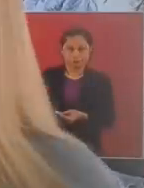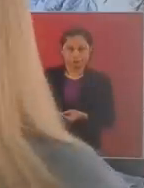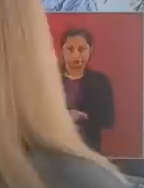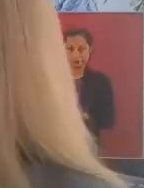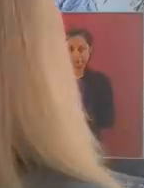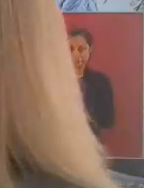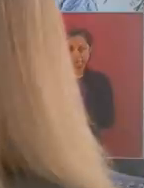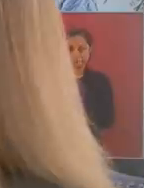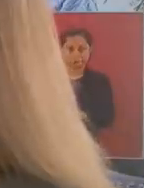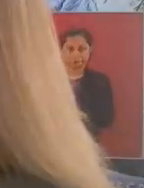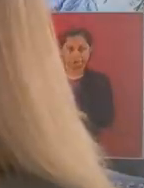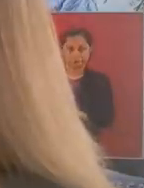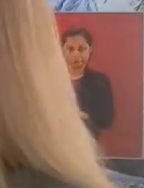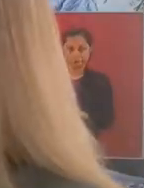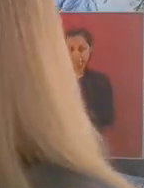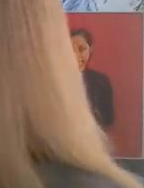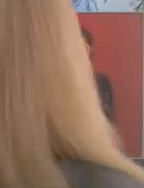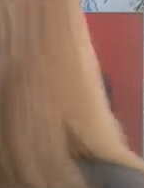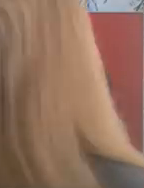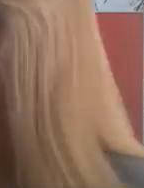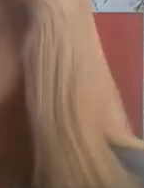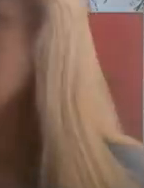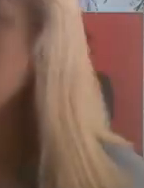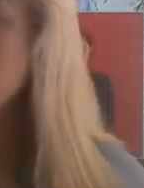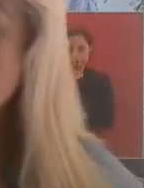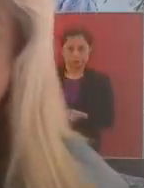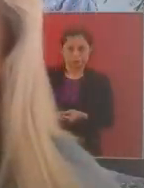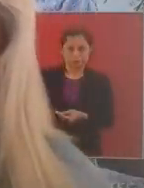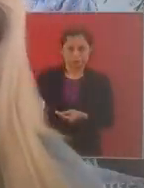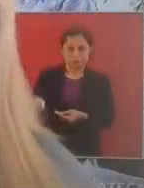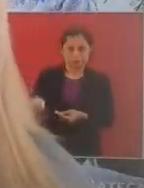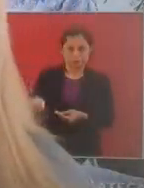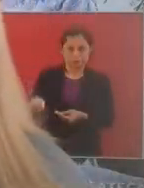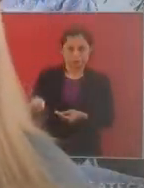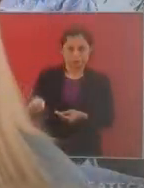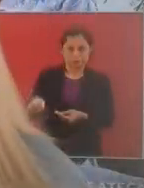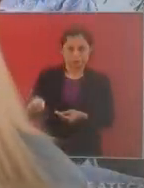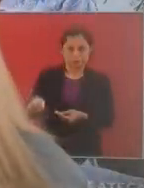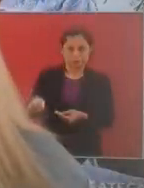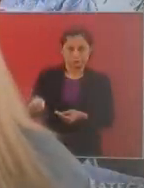octubre. Y las personas con discapacidad en extrema pobreza y